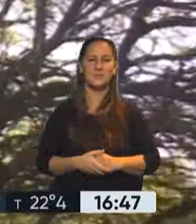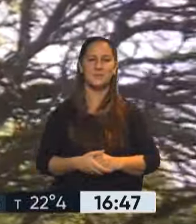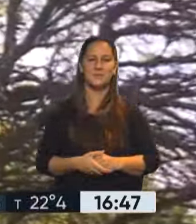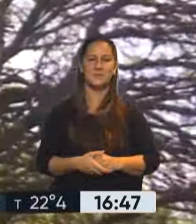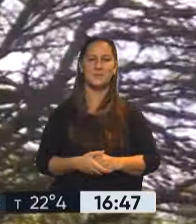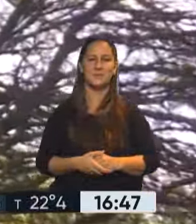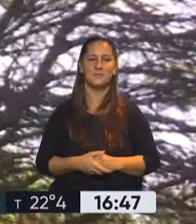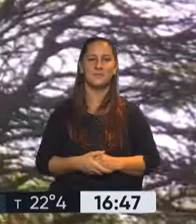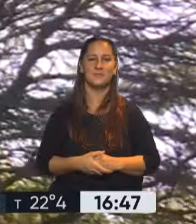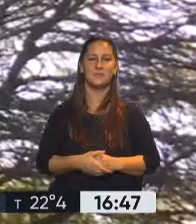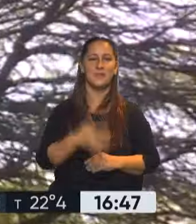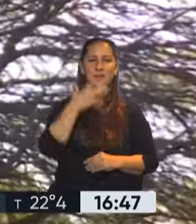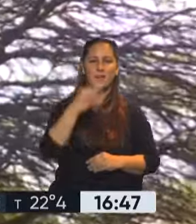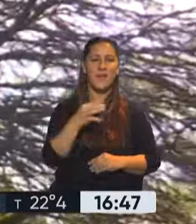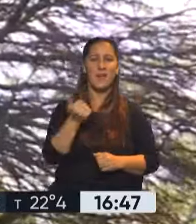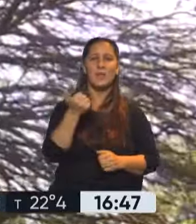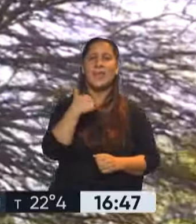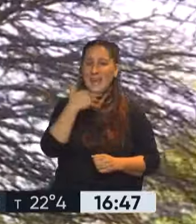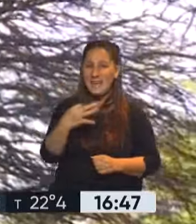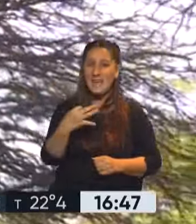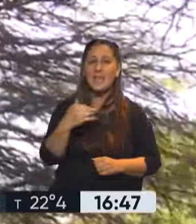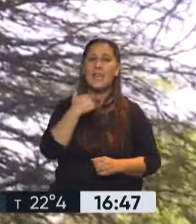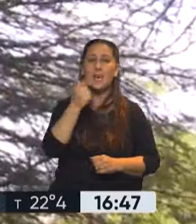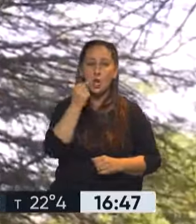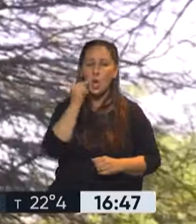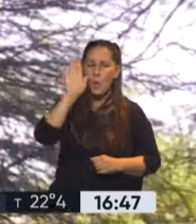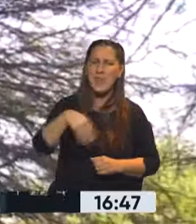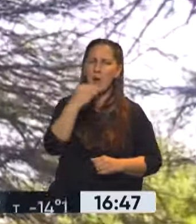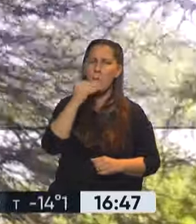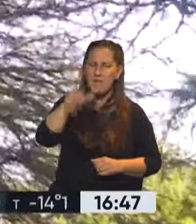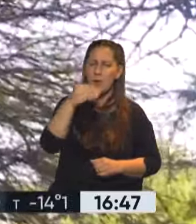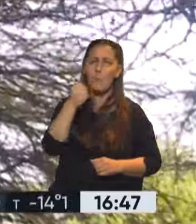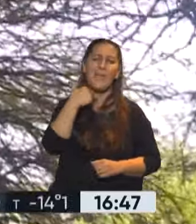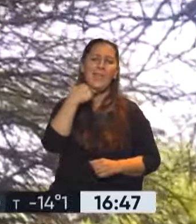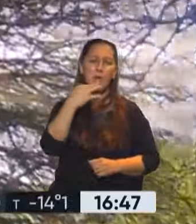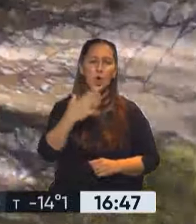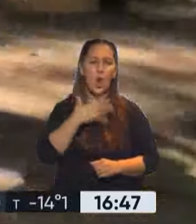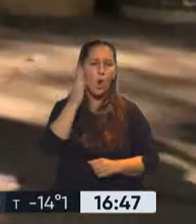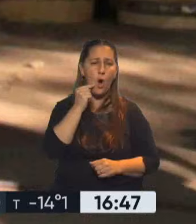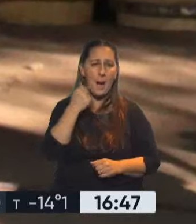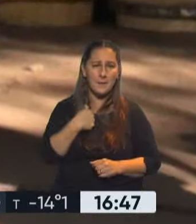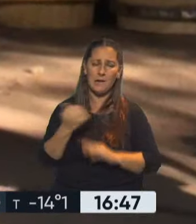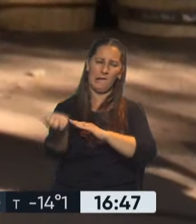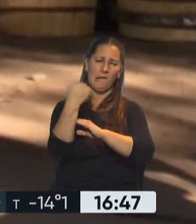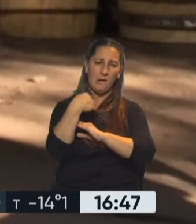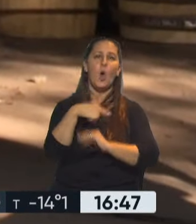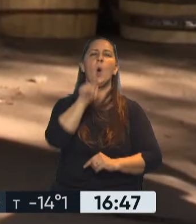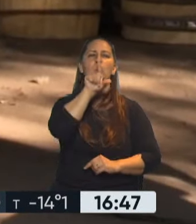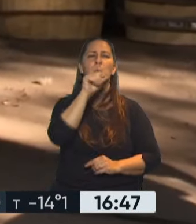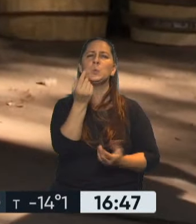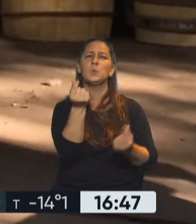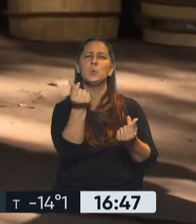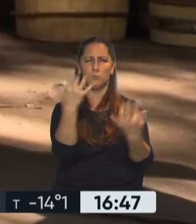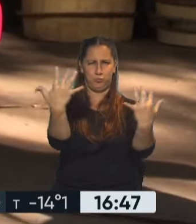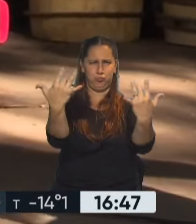¿Podés creer vos? Yo tengo que pegarle 6 gritos para que mi hijo Bautista baje a comer, ¿no? Ni él baja. Y vos le decías, así vienen 200 pájaros.